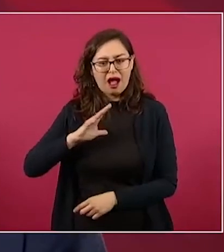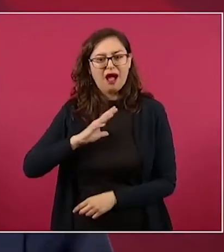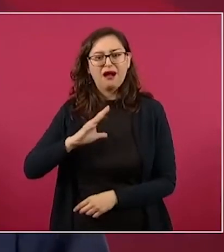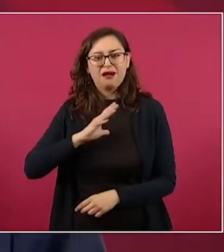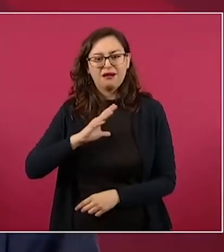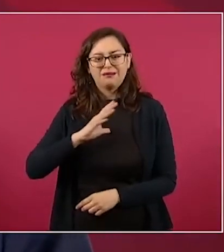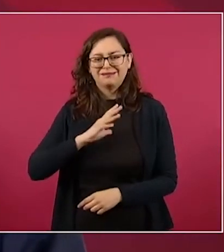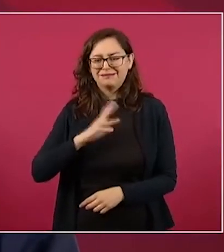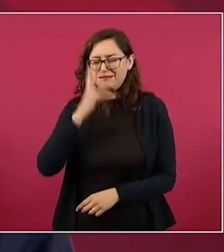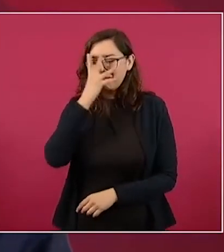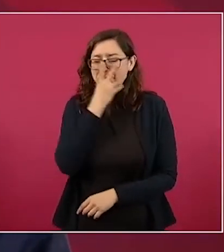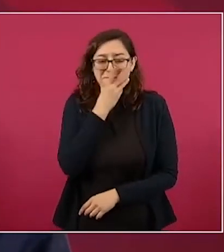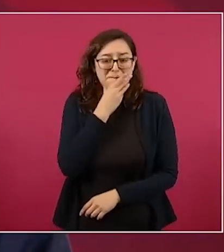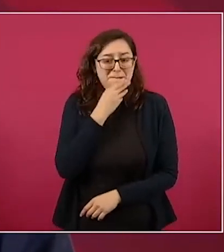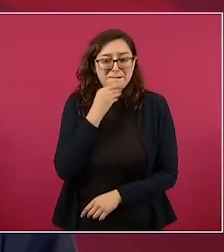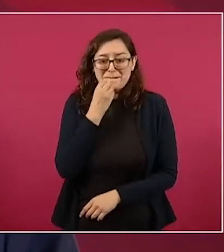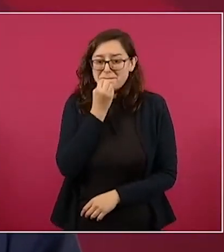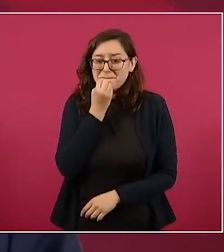un paraíso